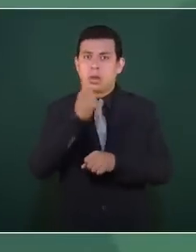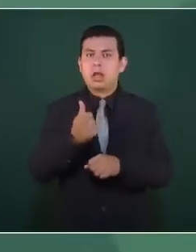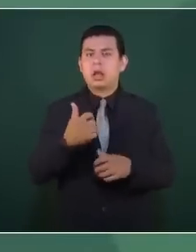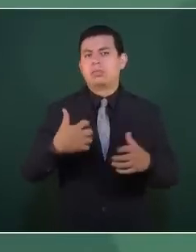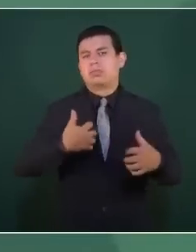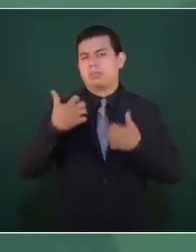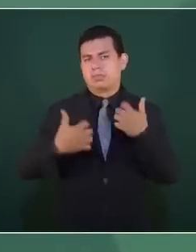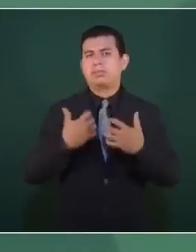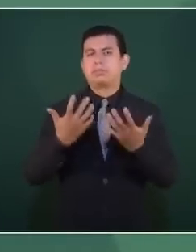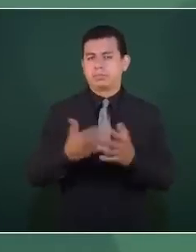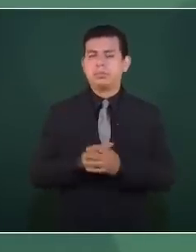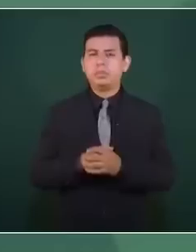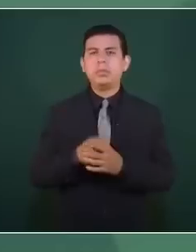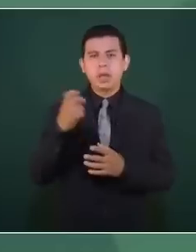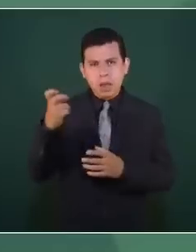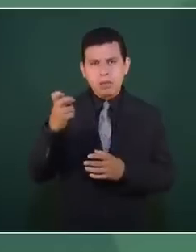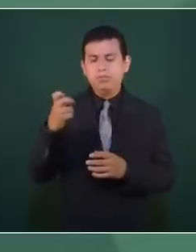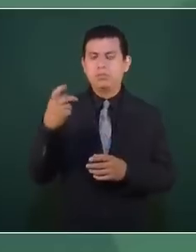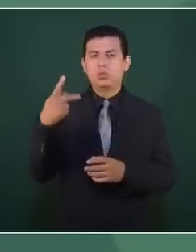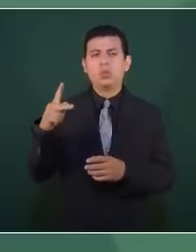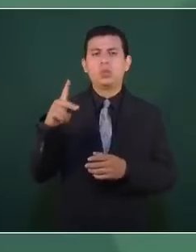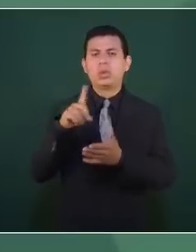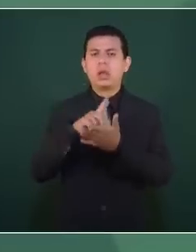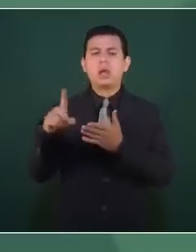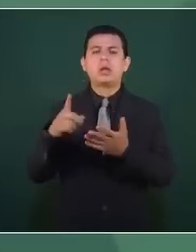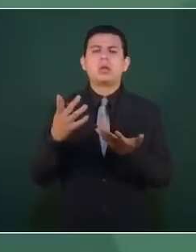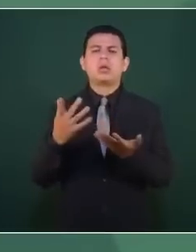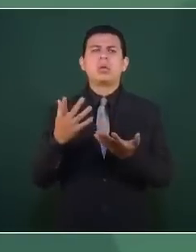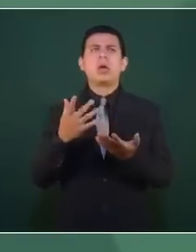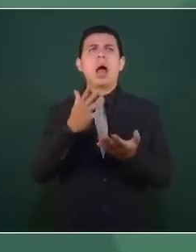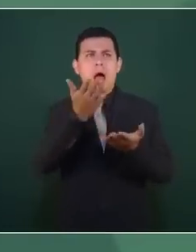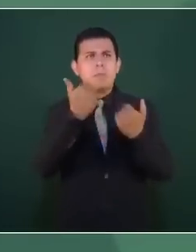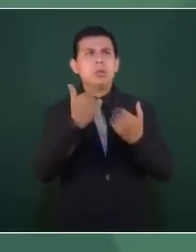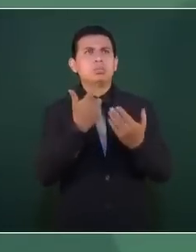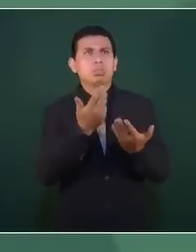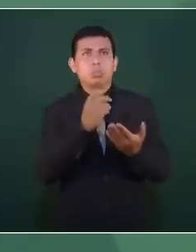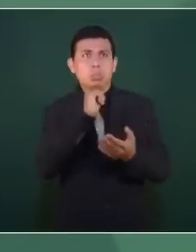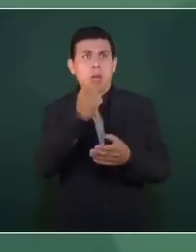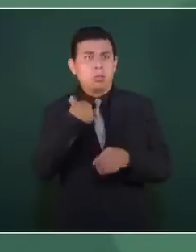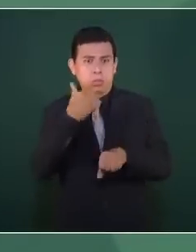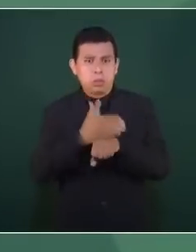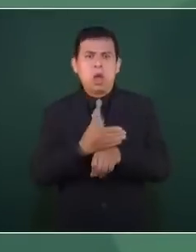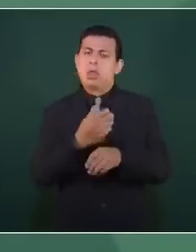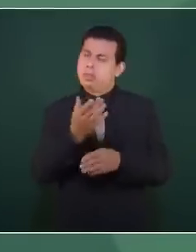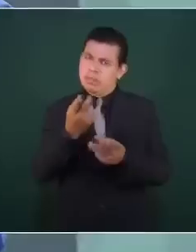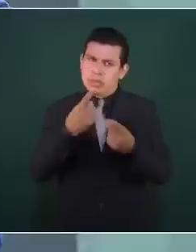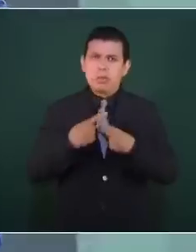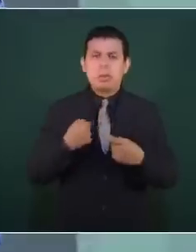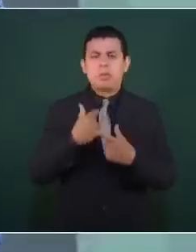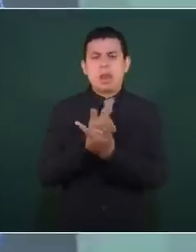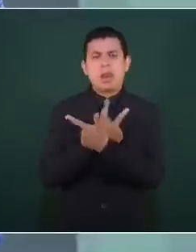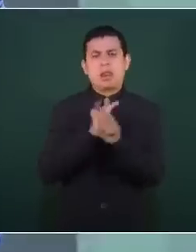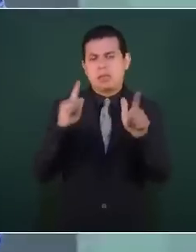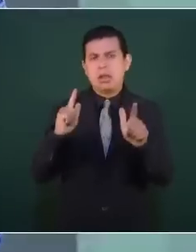que por ese hecho deberían de obtener su libertad. Envié un escrito